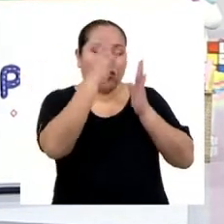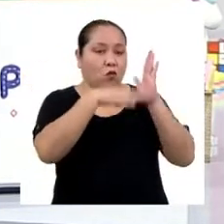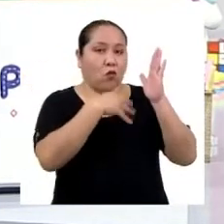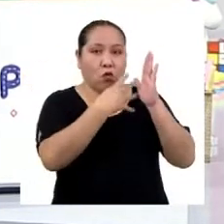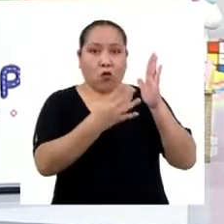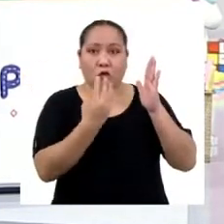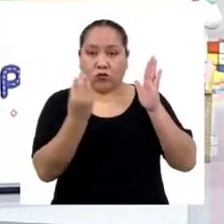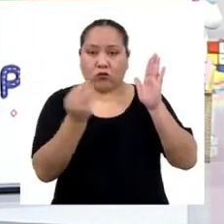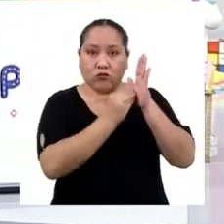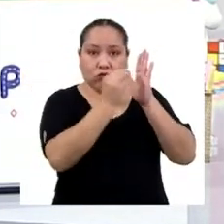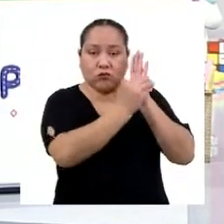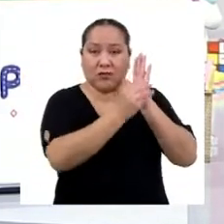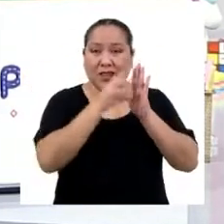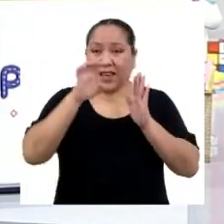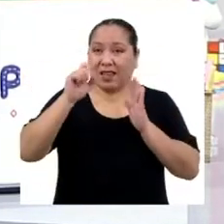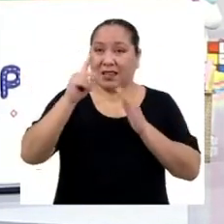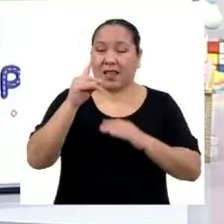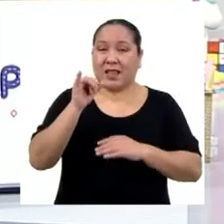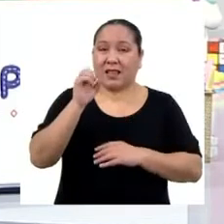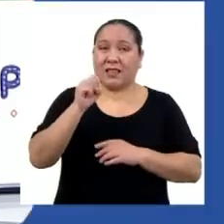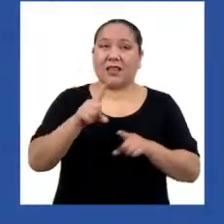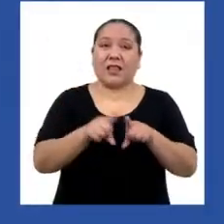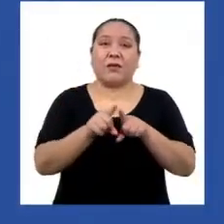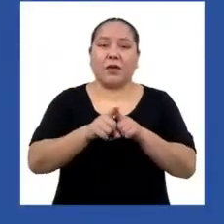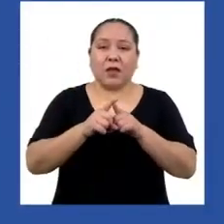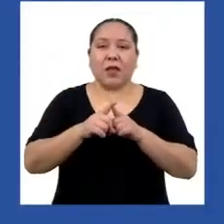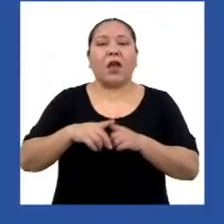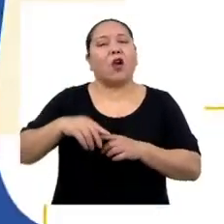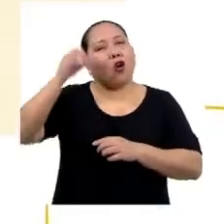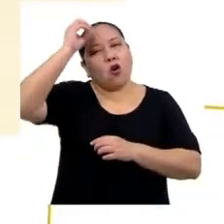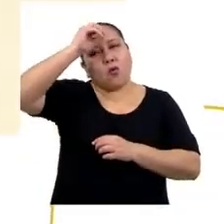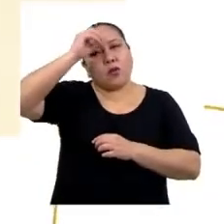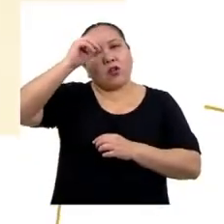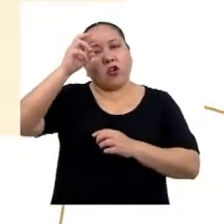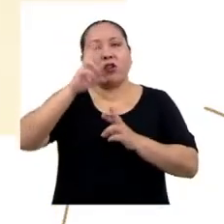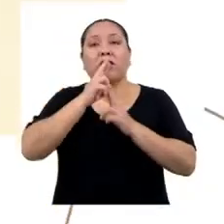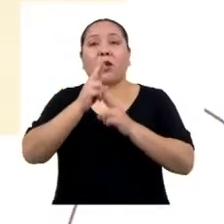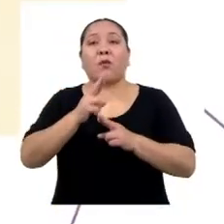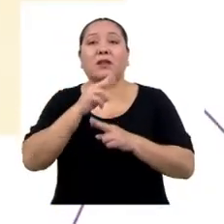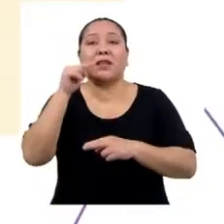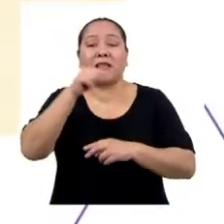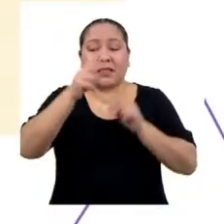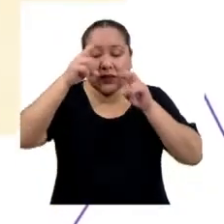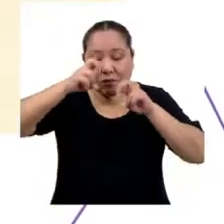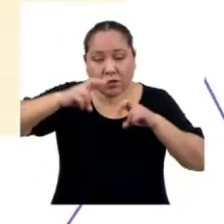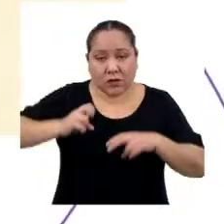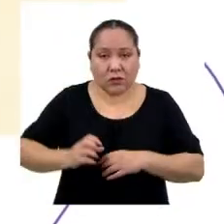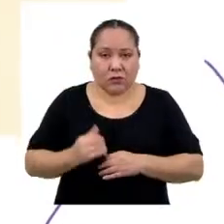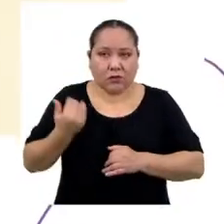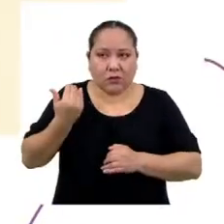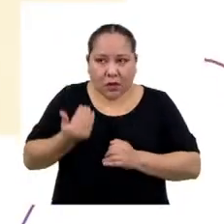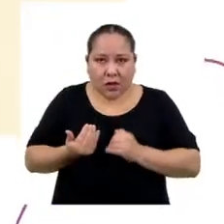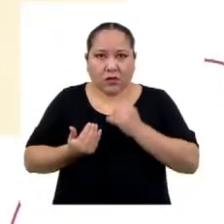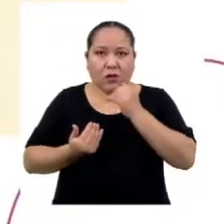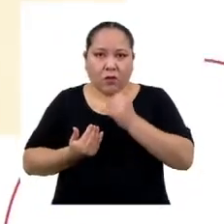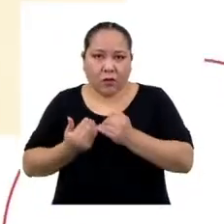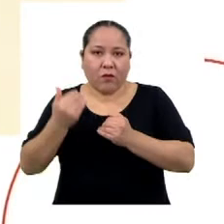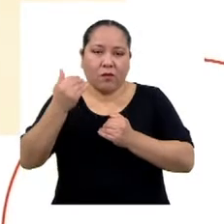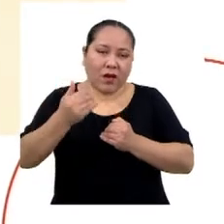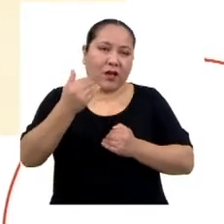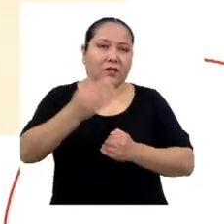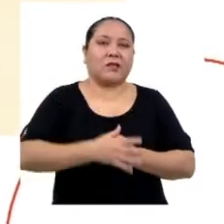y conclusiones sobre nuestra investigación. Pero vayamos paso a paso. Lo primero